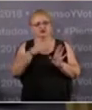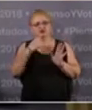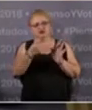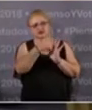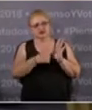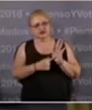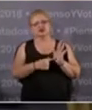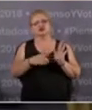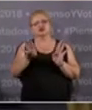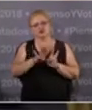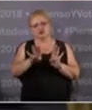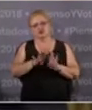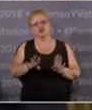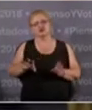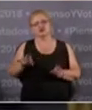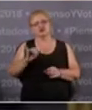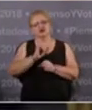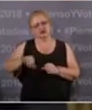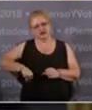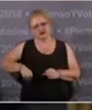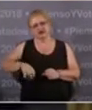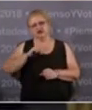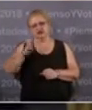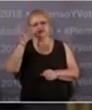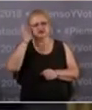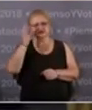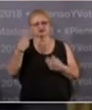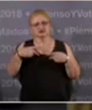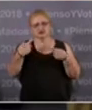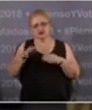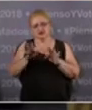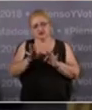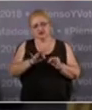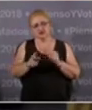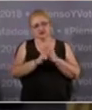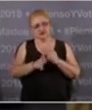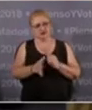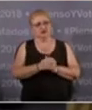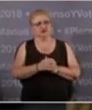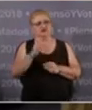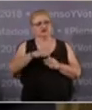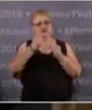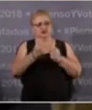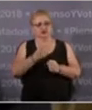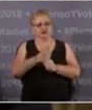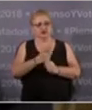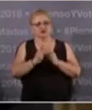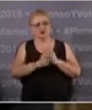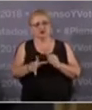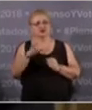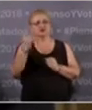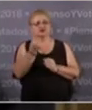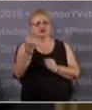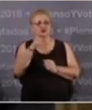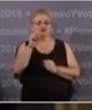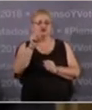e intereses de los servidores públicos. En materia de seguridad pública, necesitamos, por supuesto, no solo reducirlo a